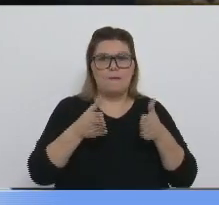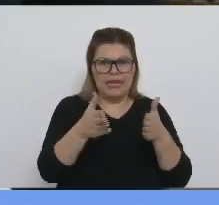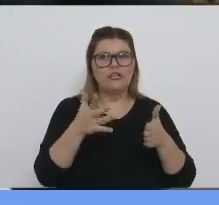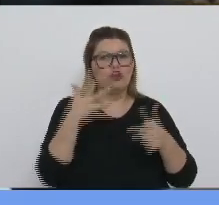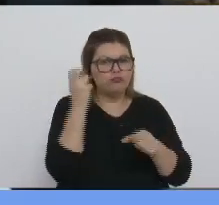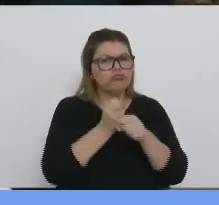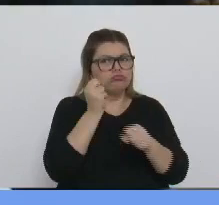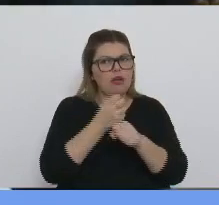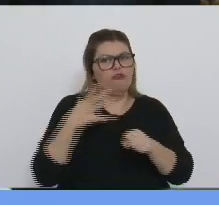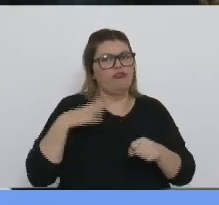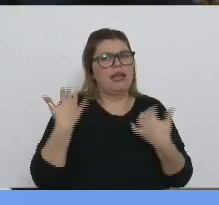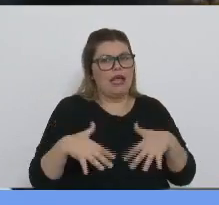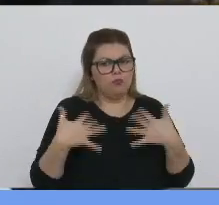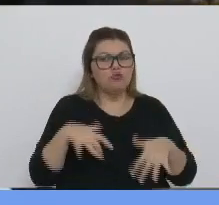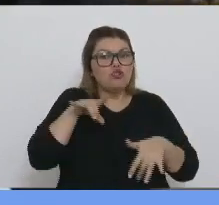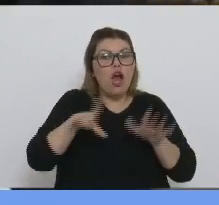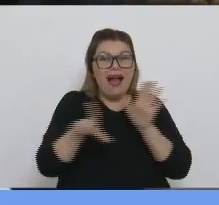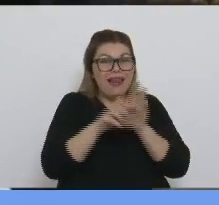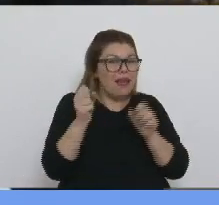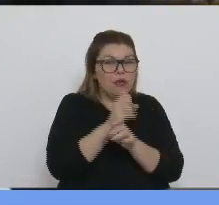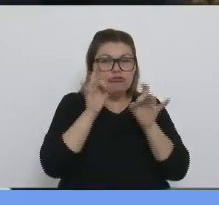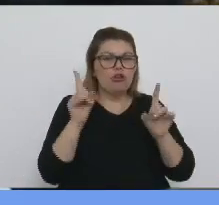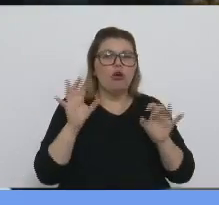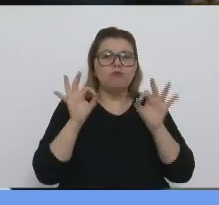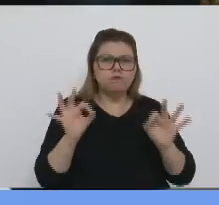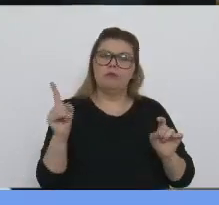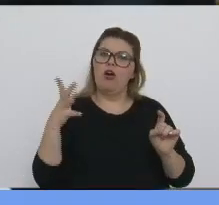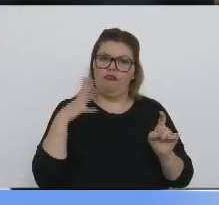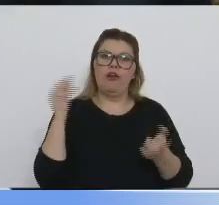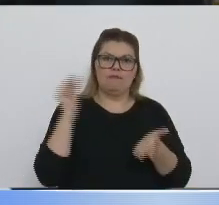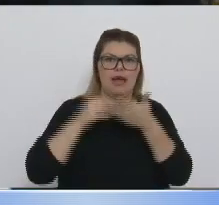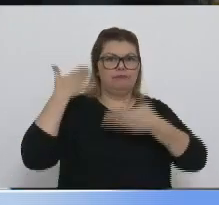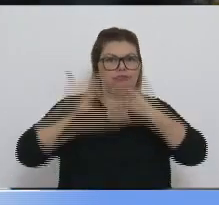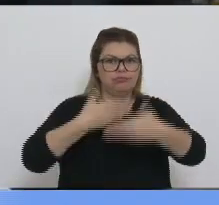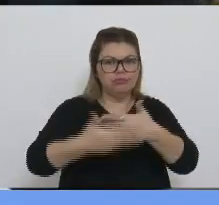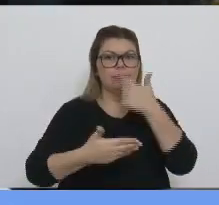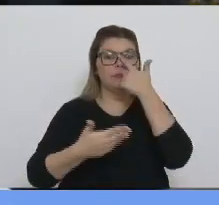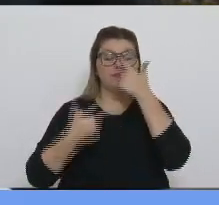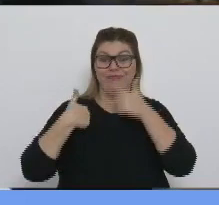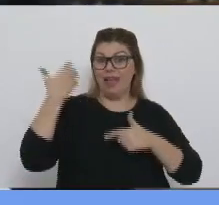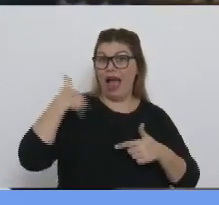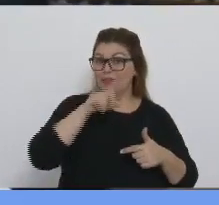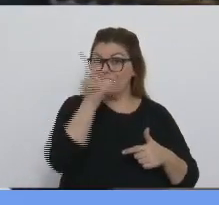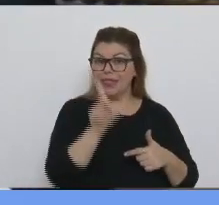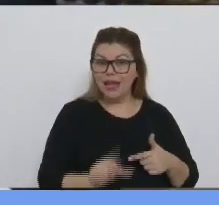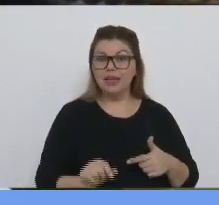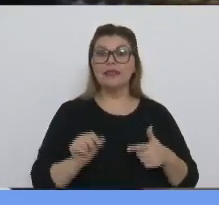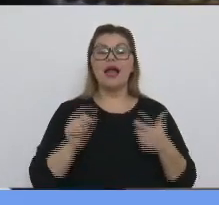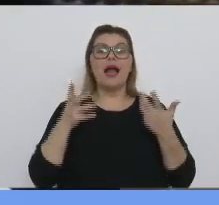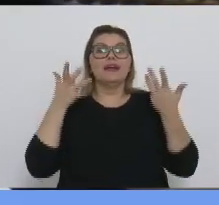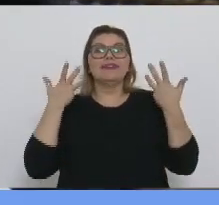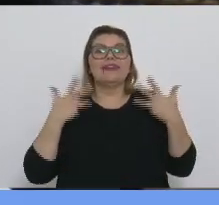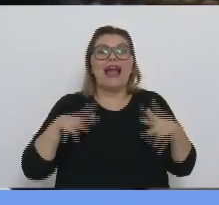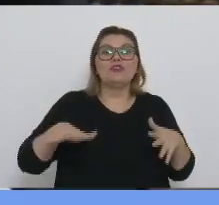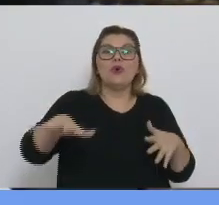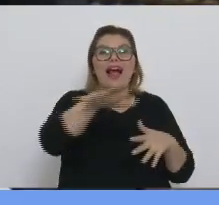con lo que hacemos hoy no será suficiente nuestro país nuestra naturaleza nos regala este